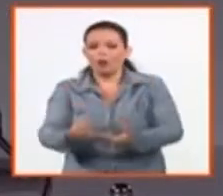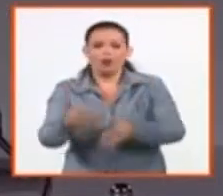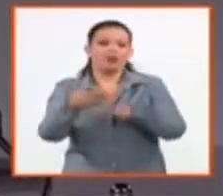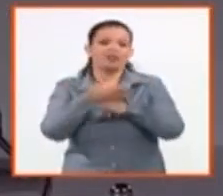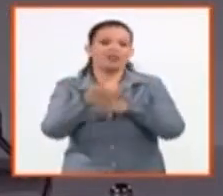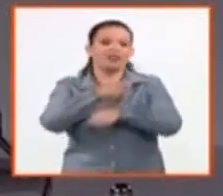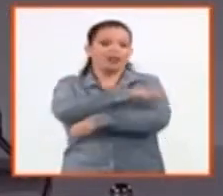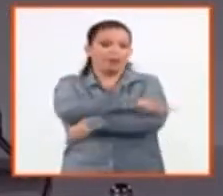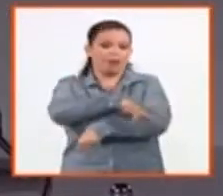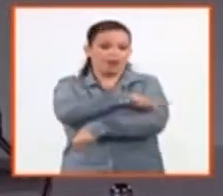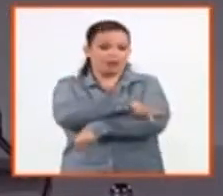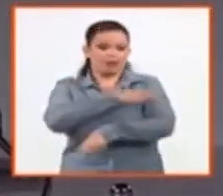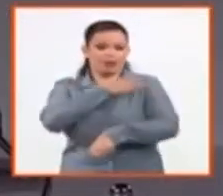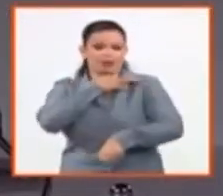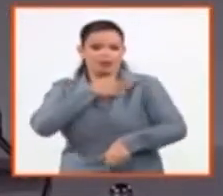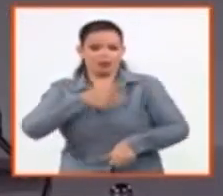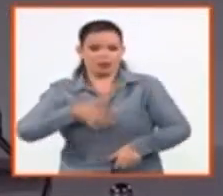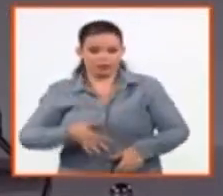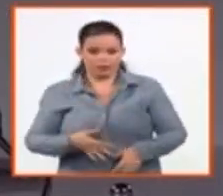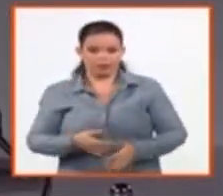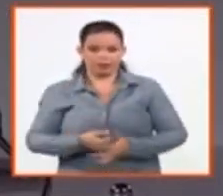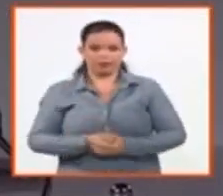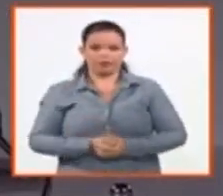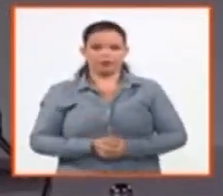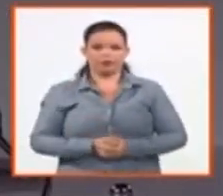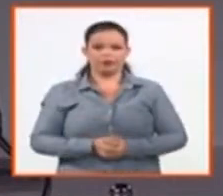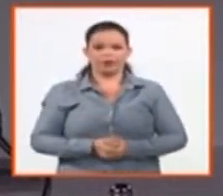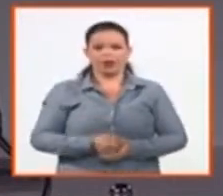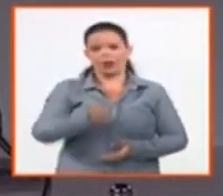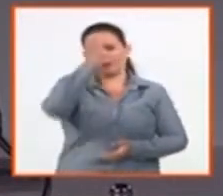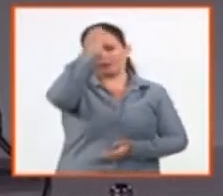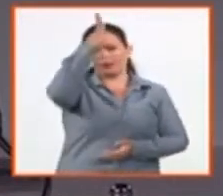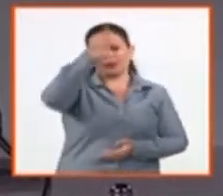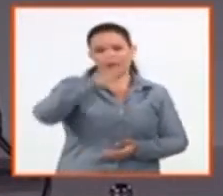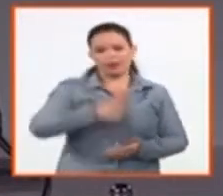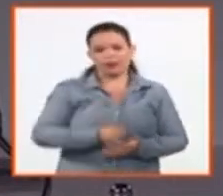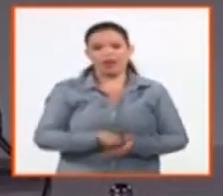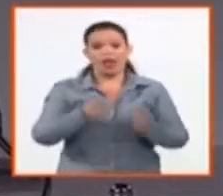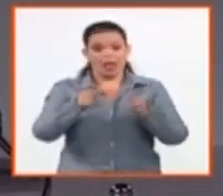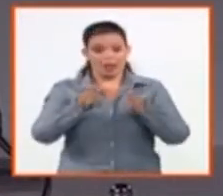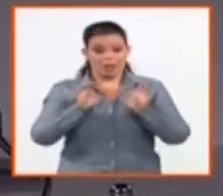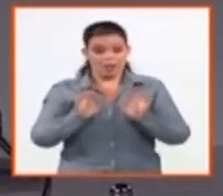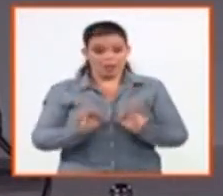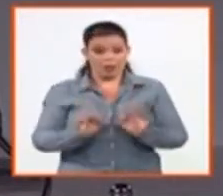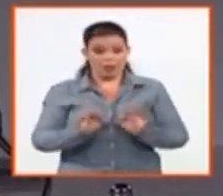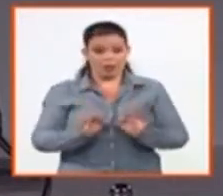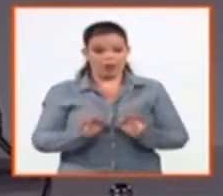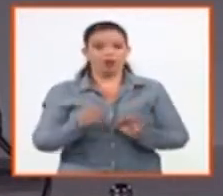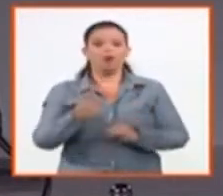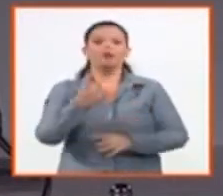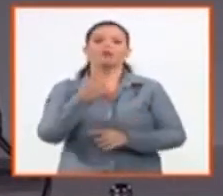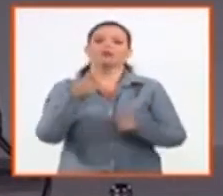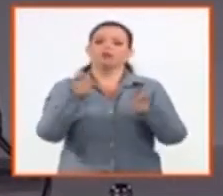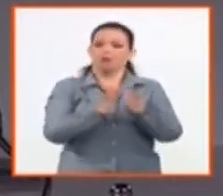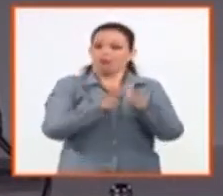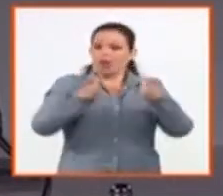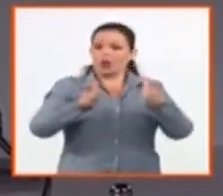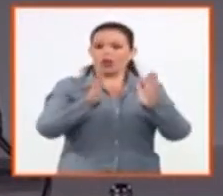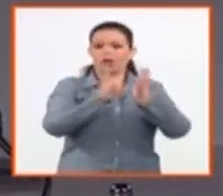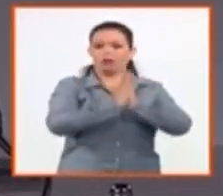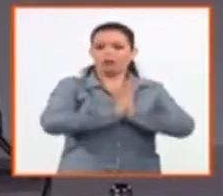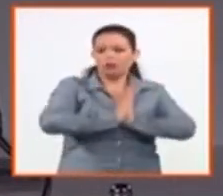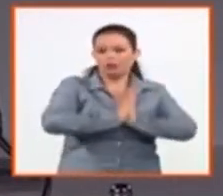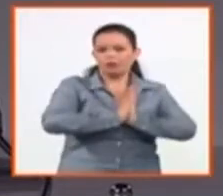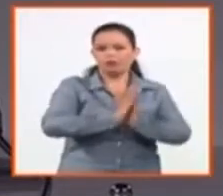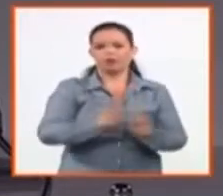ejemplo Pakistán, donde un porciento importante de la población son del mismo origen, son pastunes, que tienen un